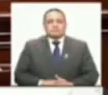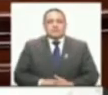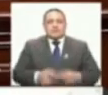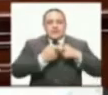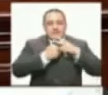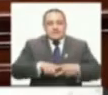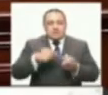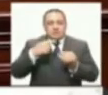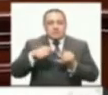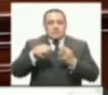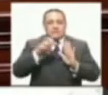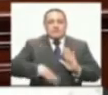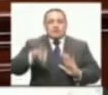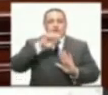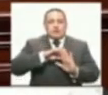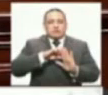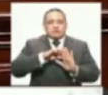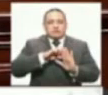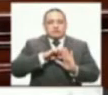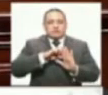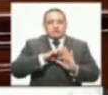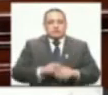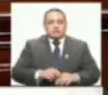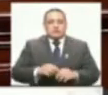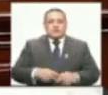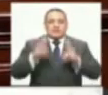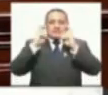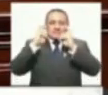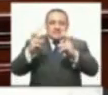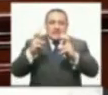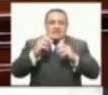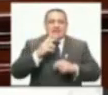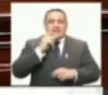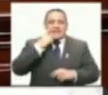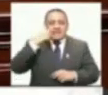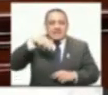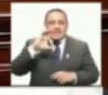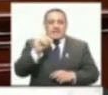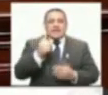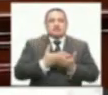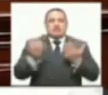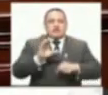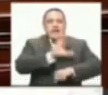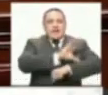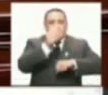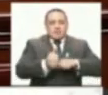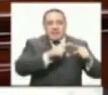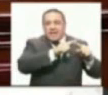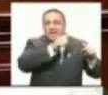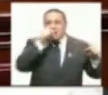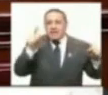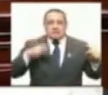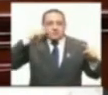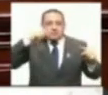Inicio de los proyectos denominados el Tren Inca, que comprenderá el trayecto de Cajamarca a Puno, y el